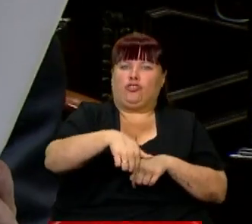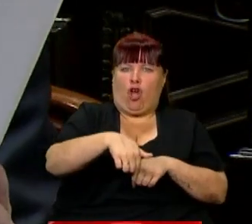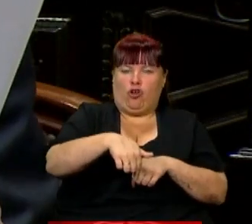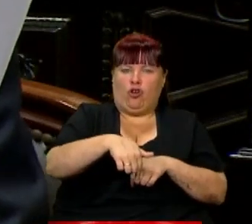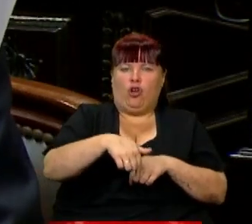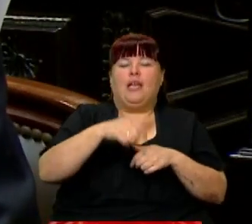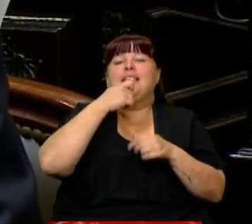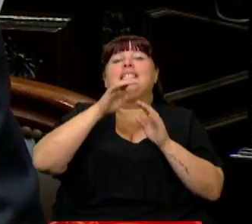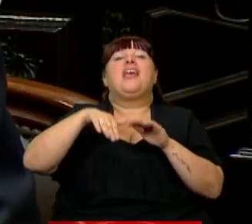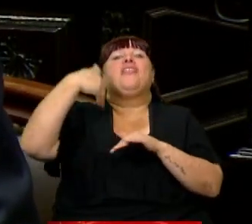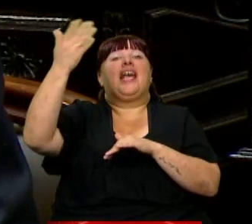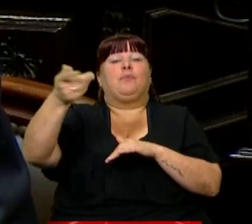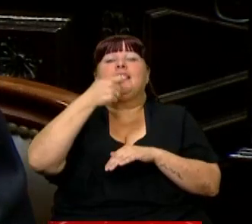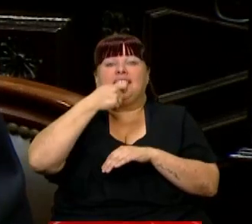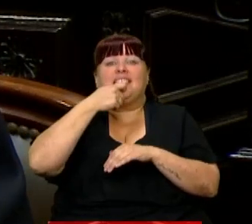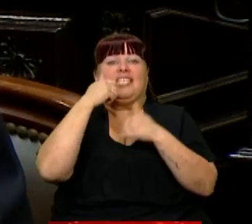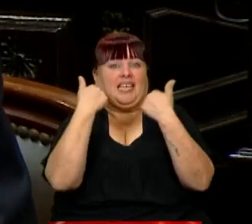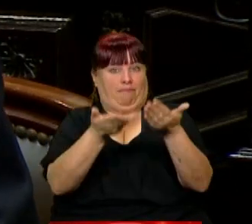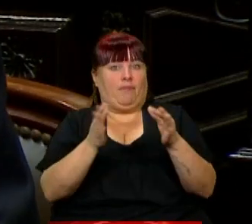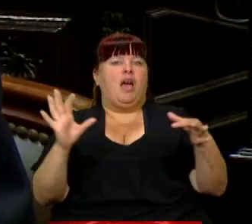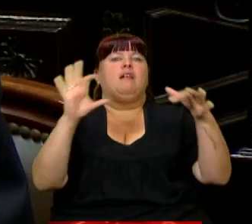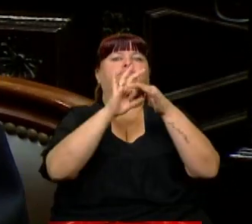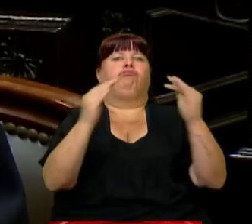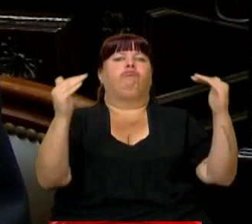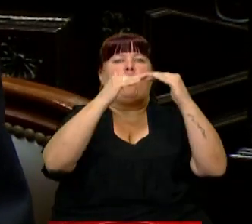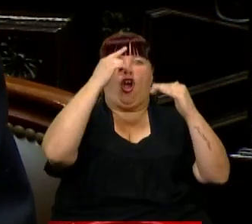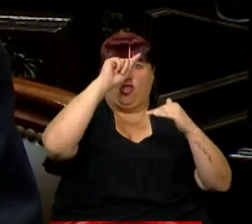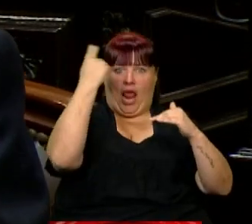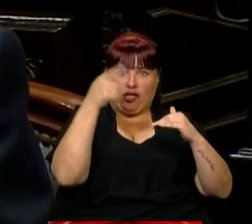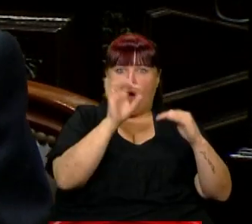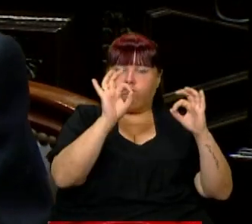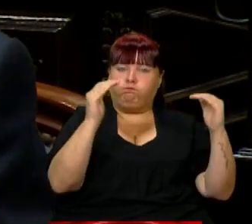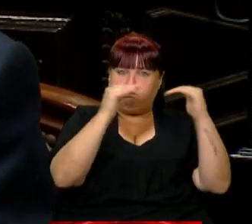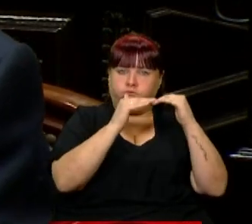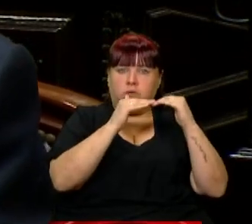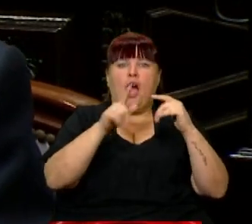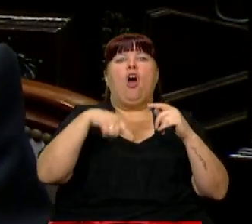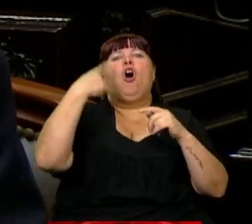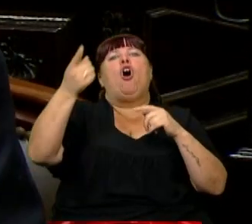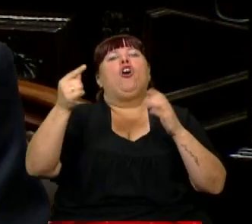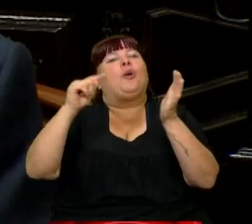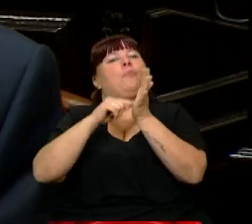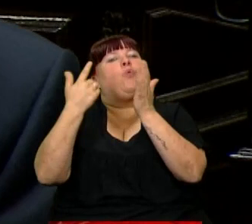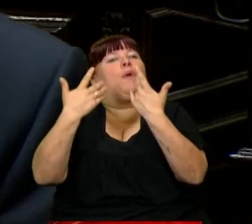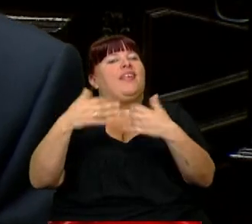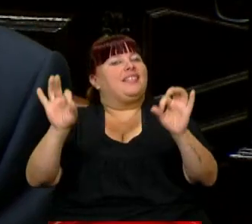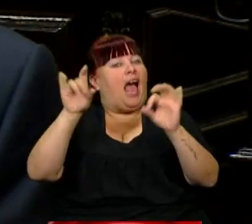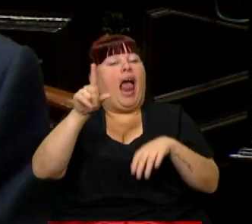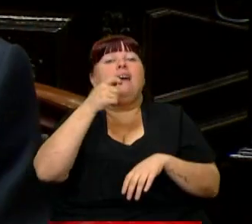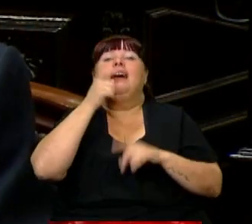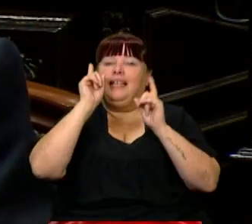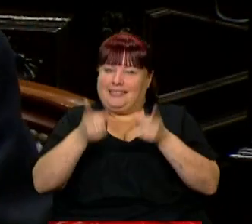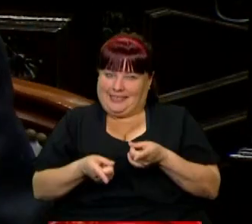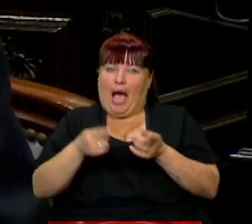como después de otorgarle rango constitucional, rige una salvaguarda que también